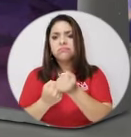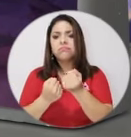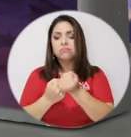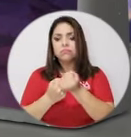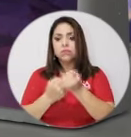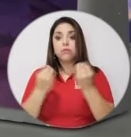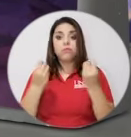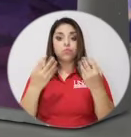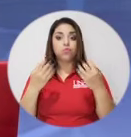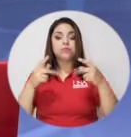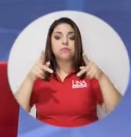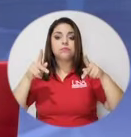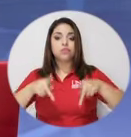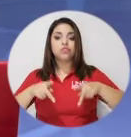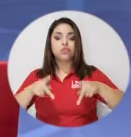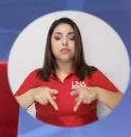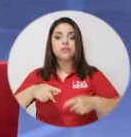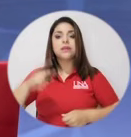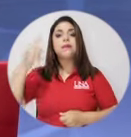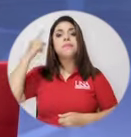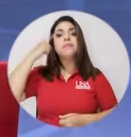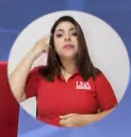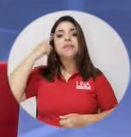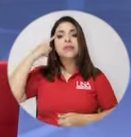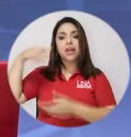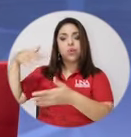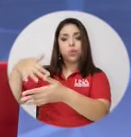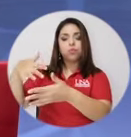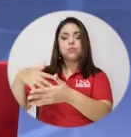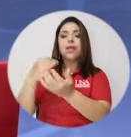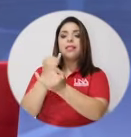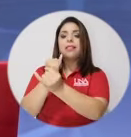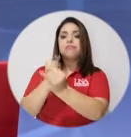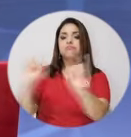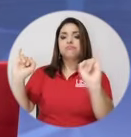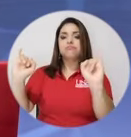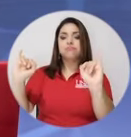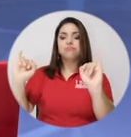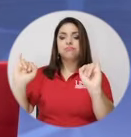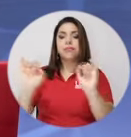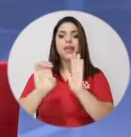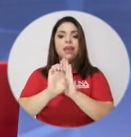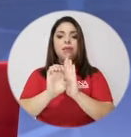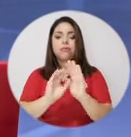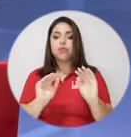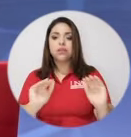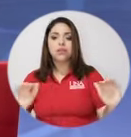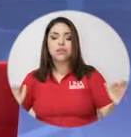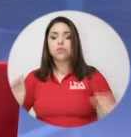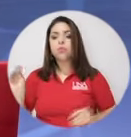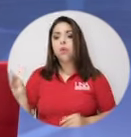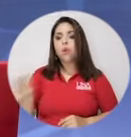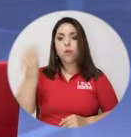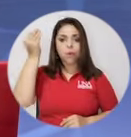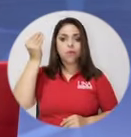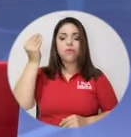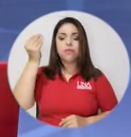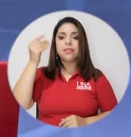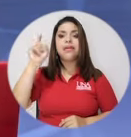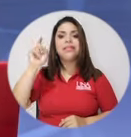aporte familiar pues no debe ser mucho, incluso muchas personas abogan por el hecho de que el proceso educativo debe ser casi que independiente, o sea que la